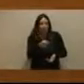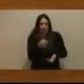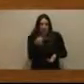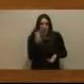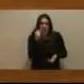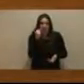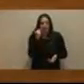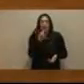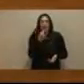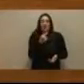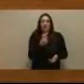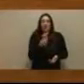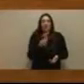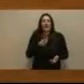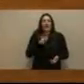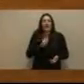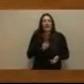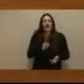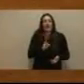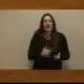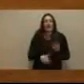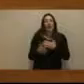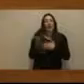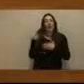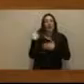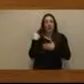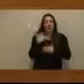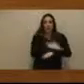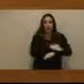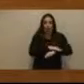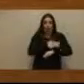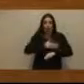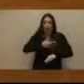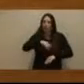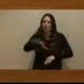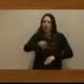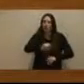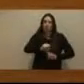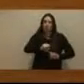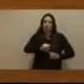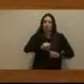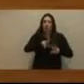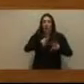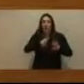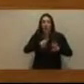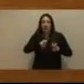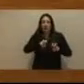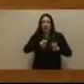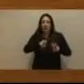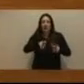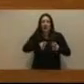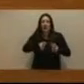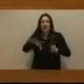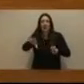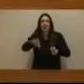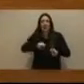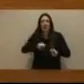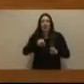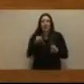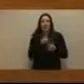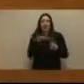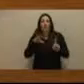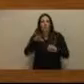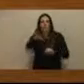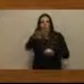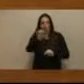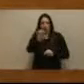anterior gerente de la empresa no lo puso este gobierno y el nuevo lo puso Ford. Lo cual me parece